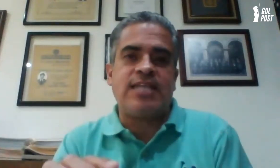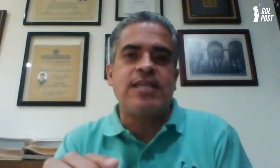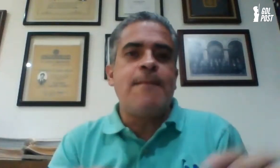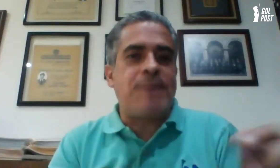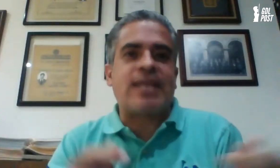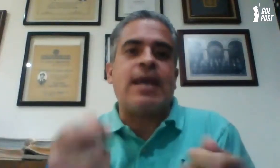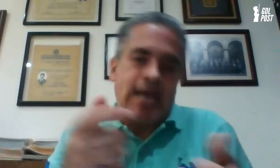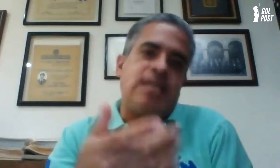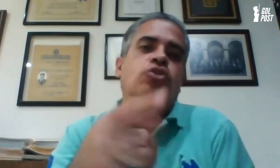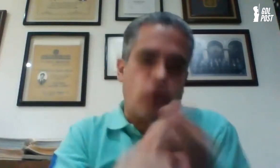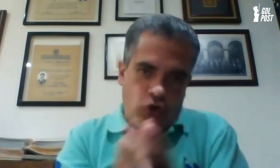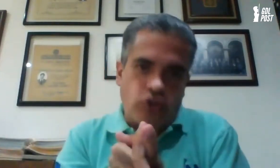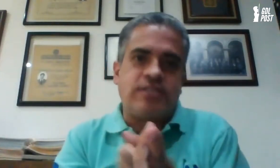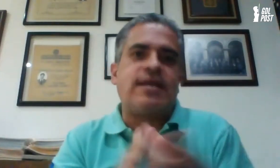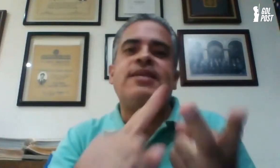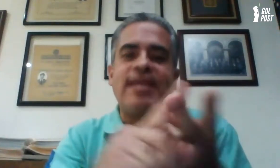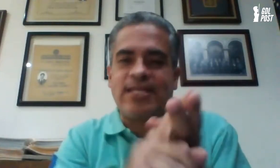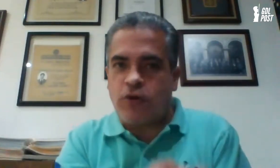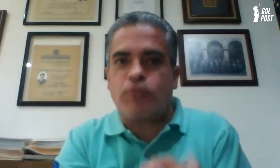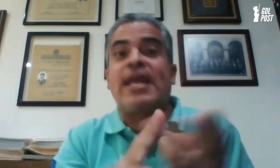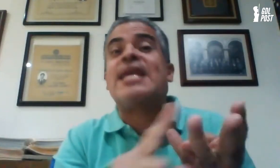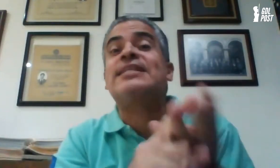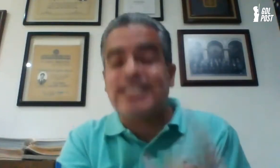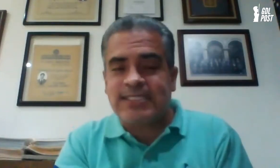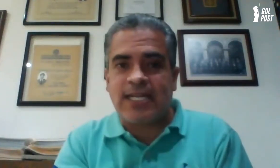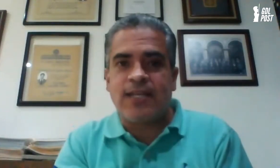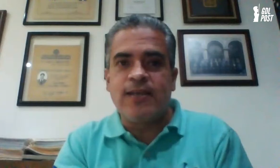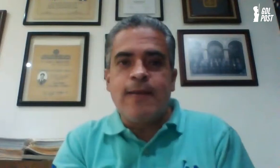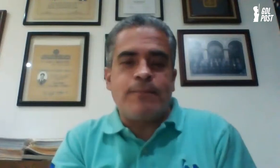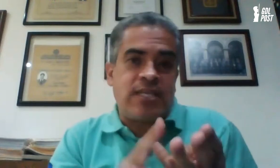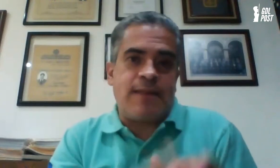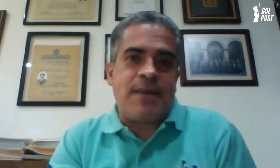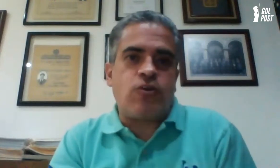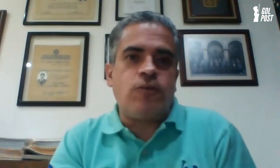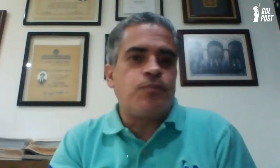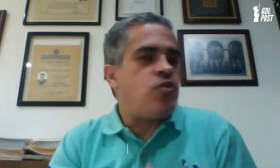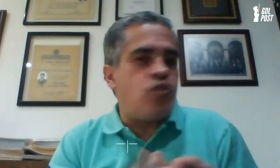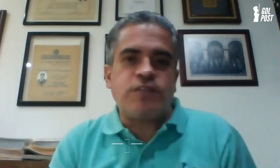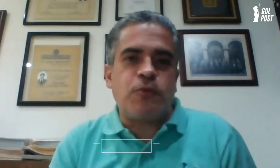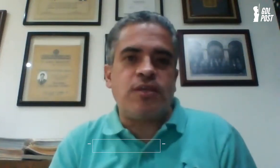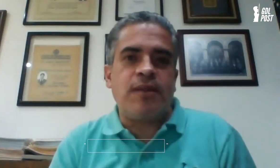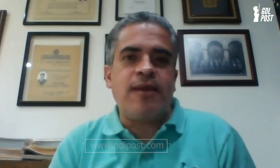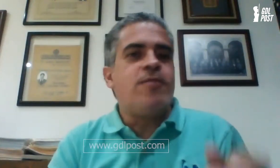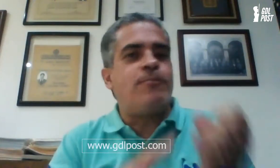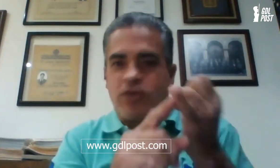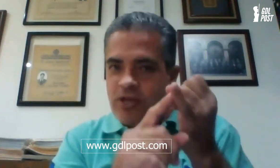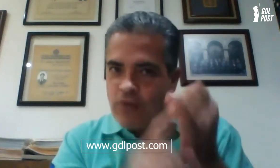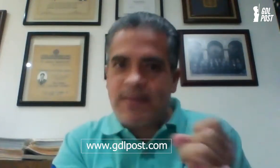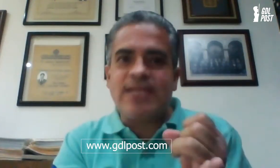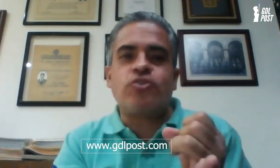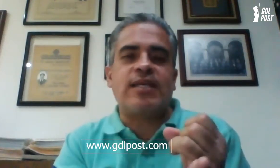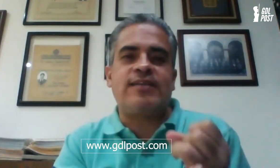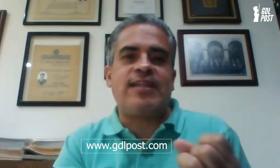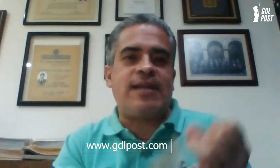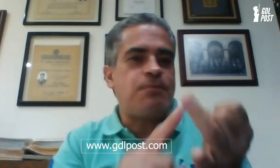familiares, para que ahí los conocen, saben quiénes son, porque ahí asisten. Sin embargo, no es posible porque no